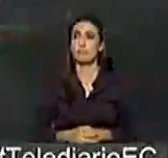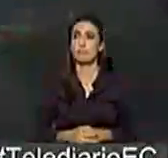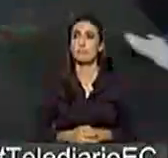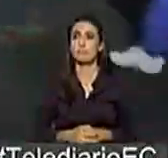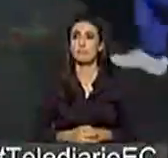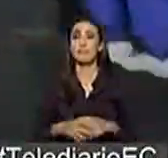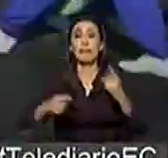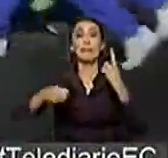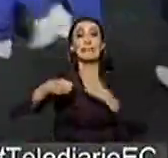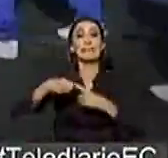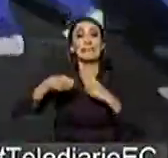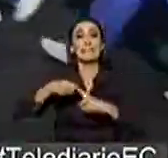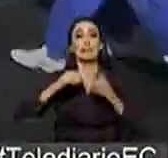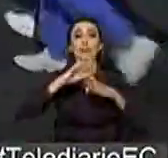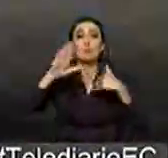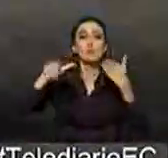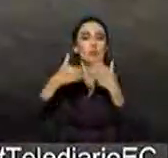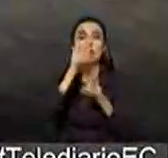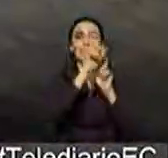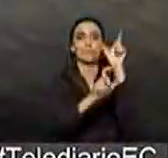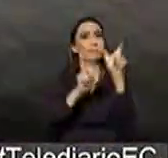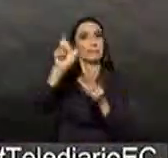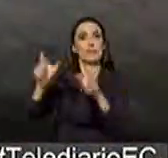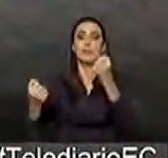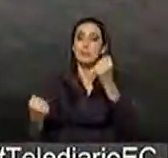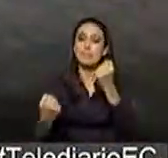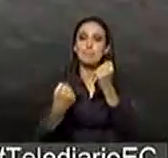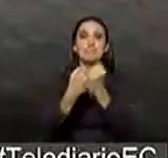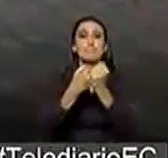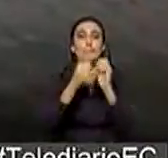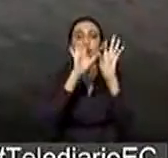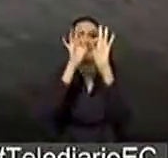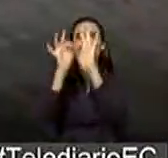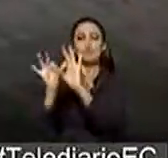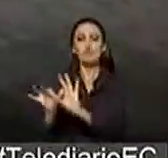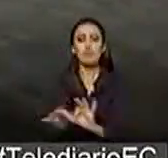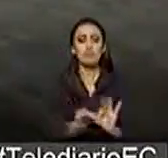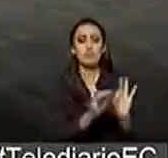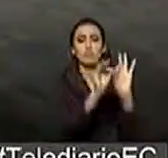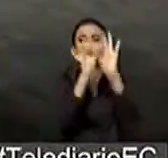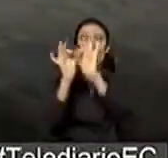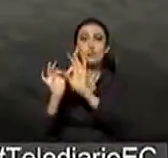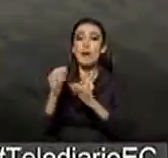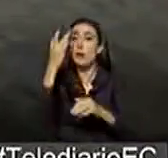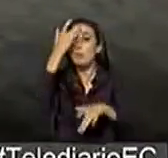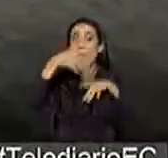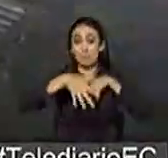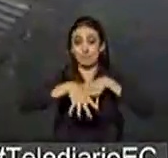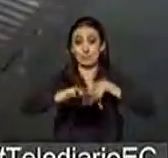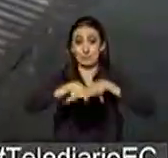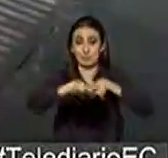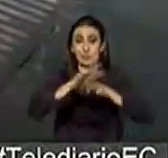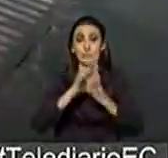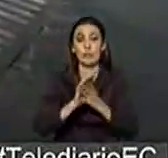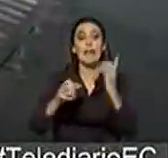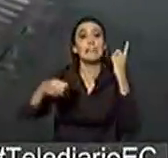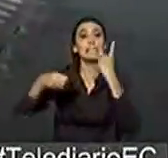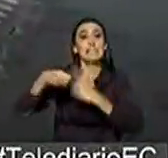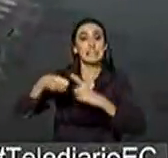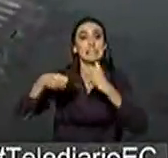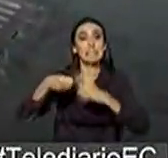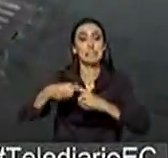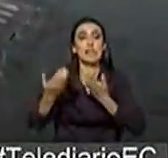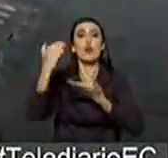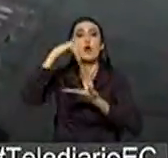quien quitó la ciudadanía empezó una minga de limpieza tras las manifestaciones registradas en los últimos días la capital de los ecuatorianos